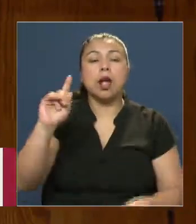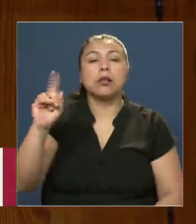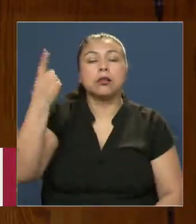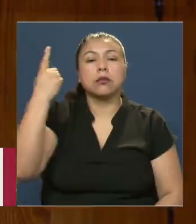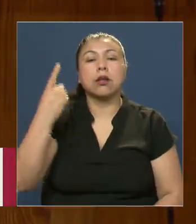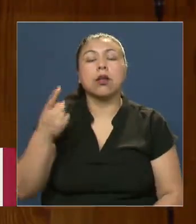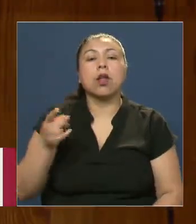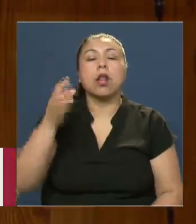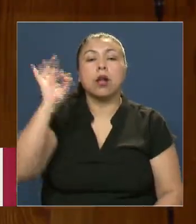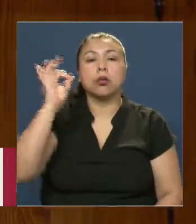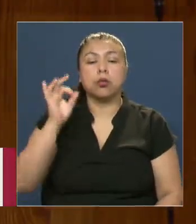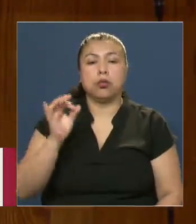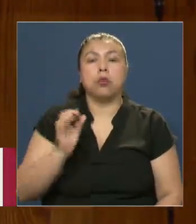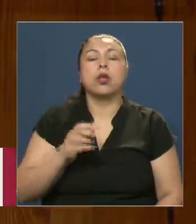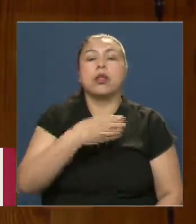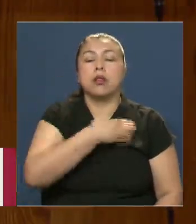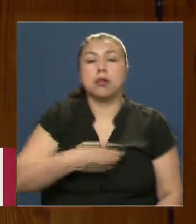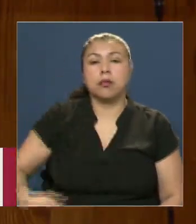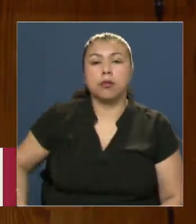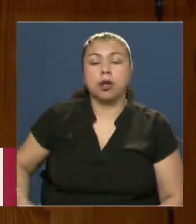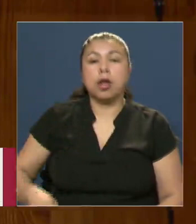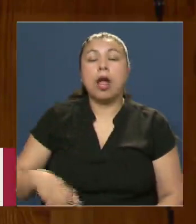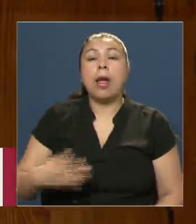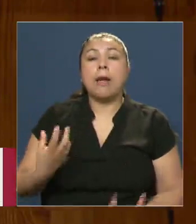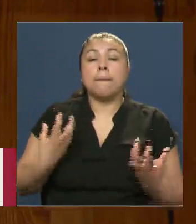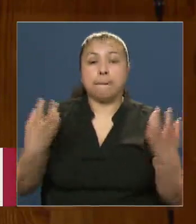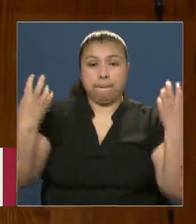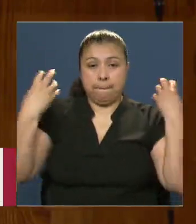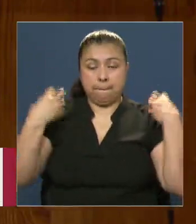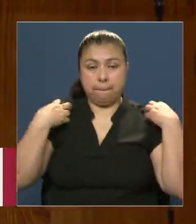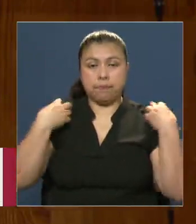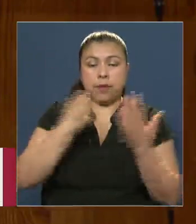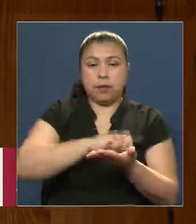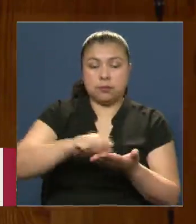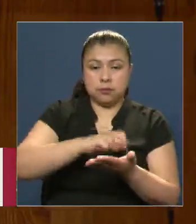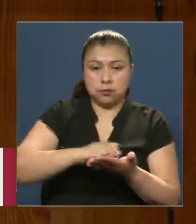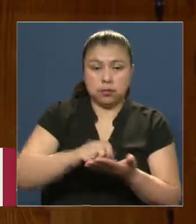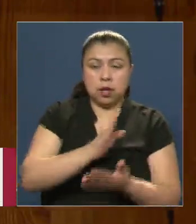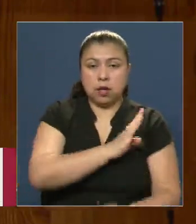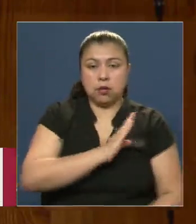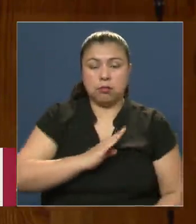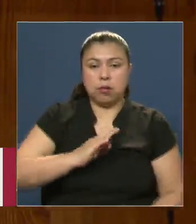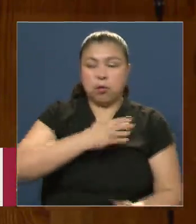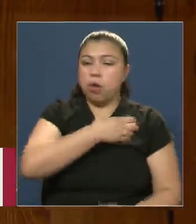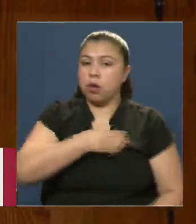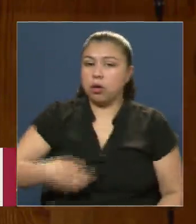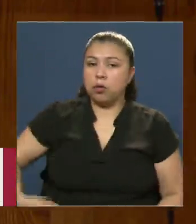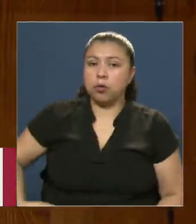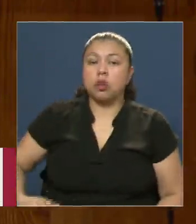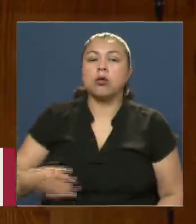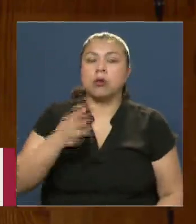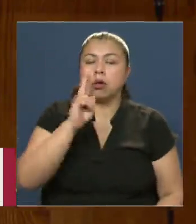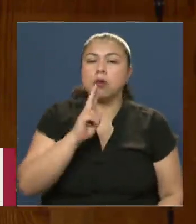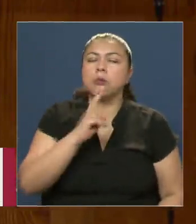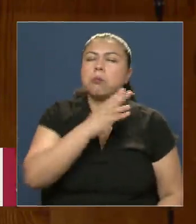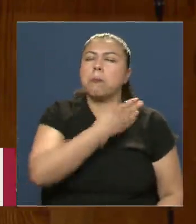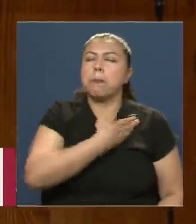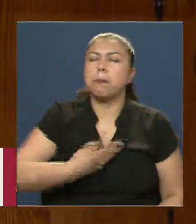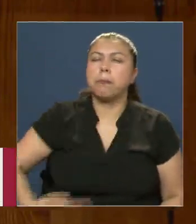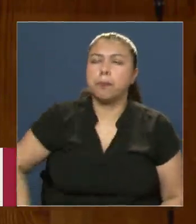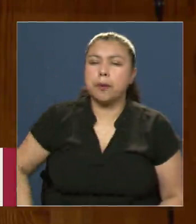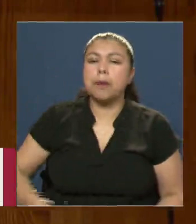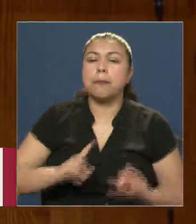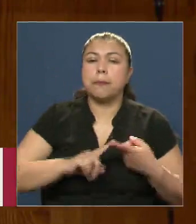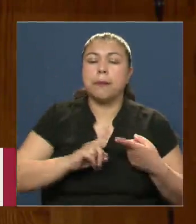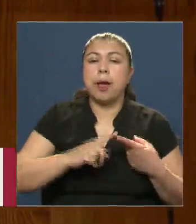Comité Ejecutivo, otorgando al Secretario General, a los miembros del Comité Ejecutivo, entre los que se incluye el Presidente de la Organización, a los